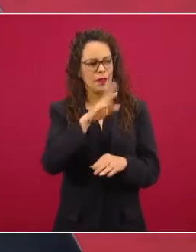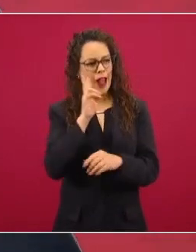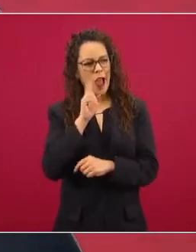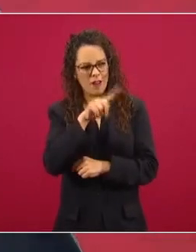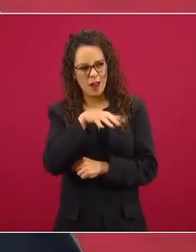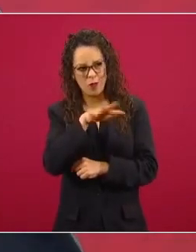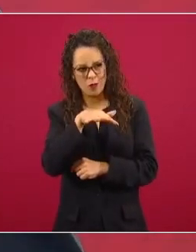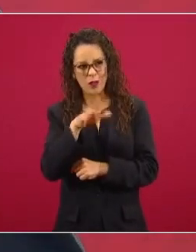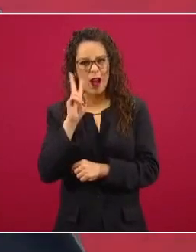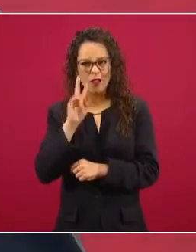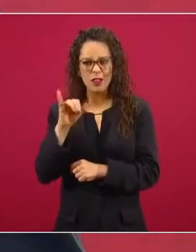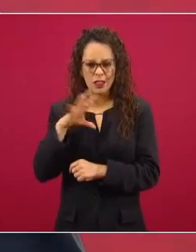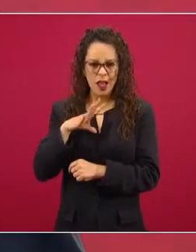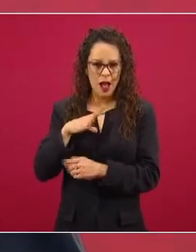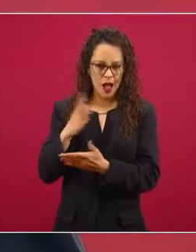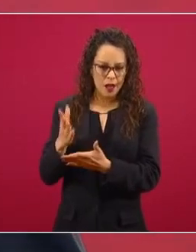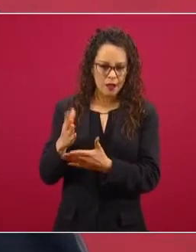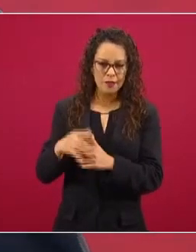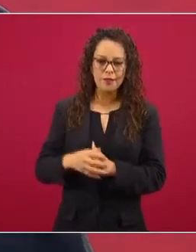Es enero.